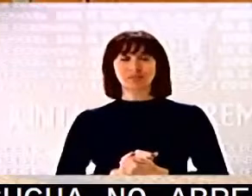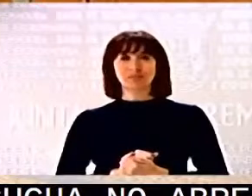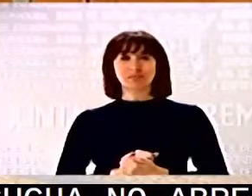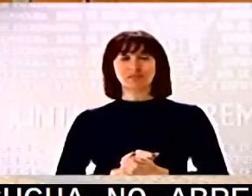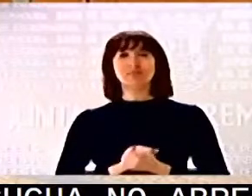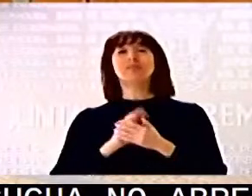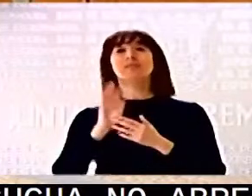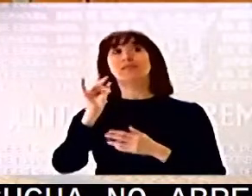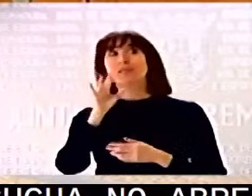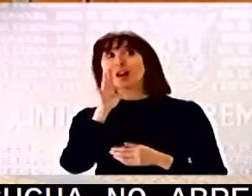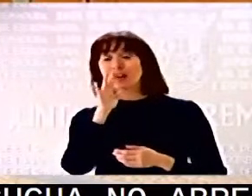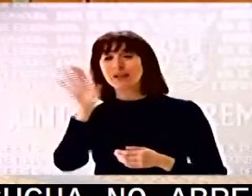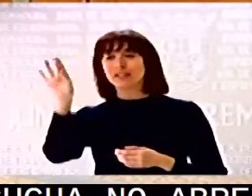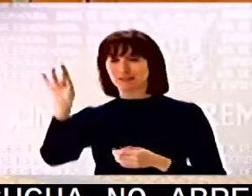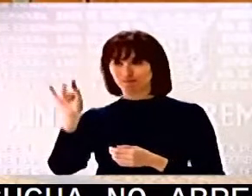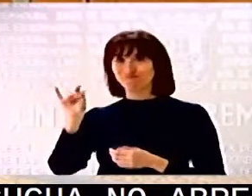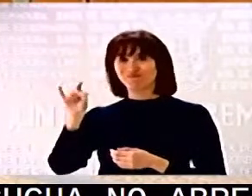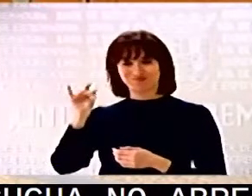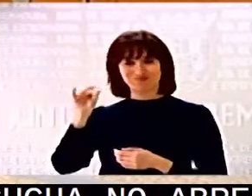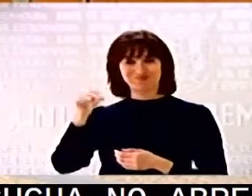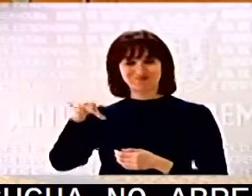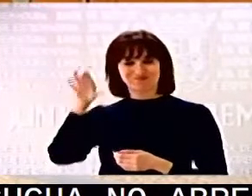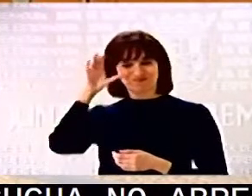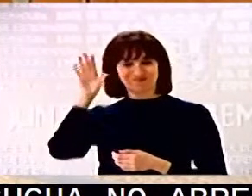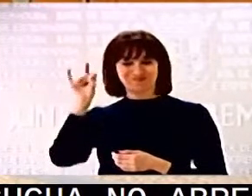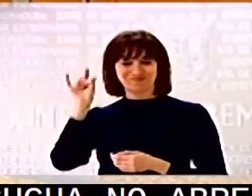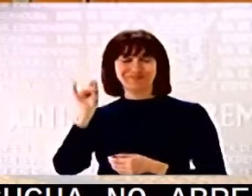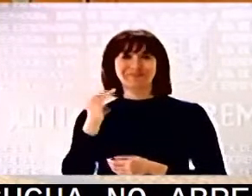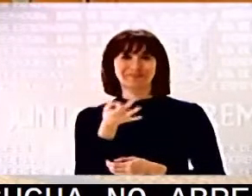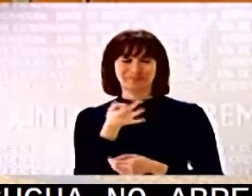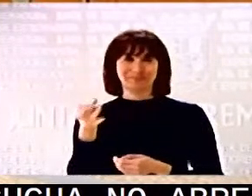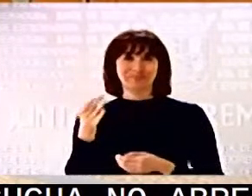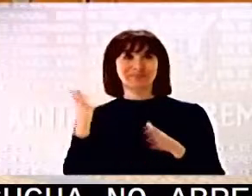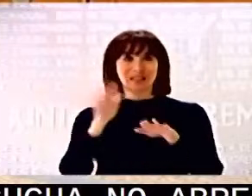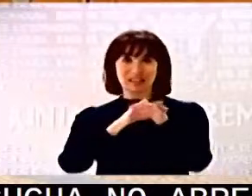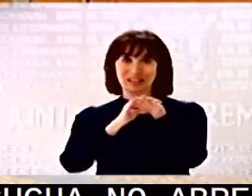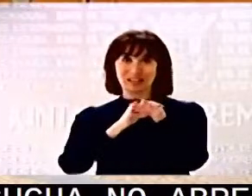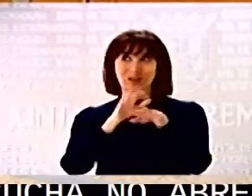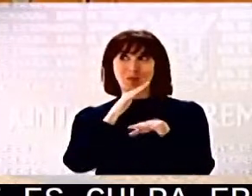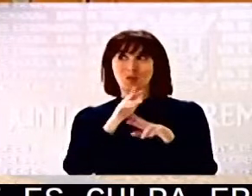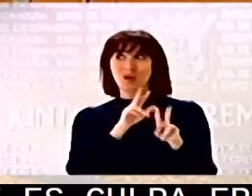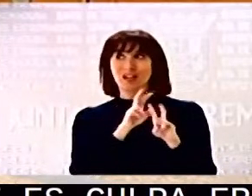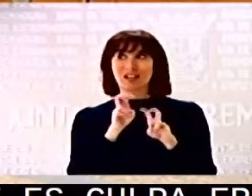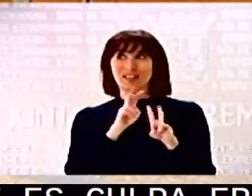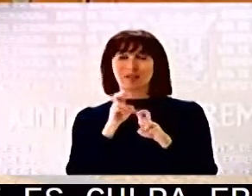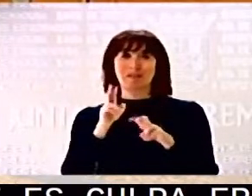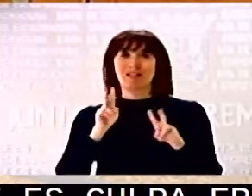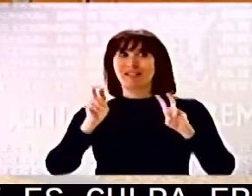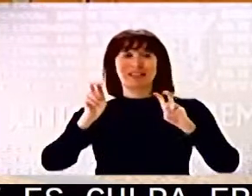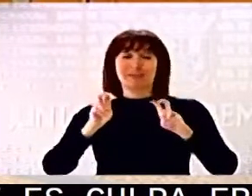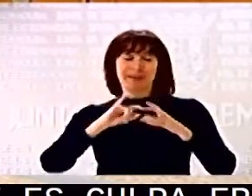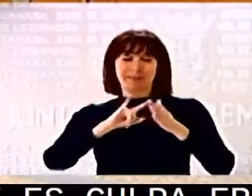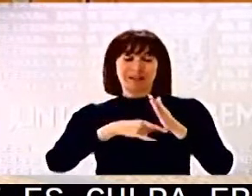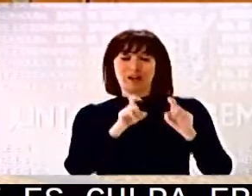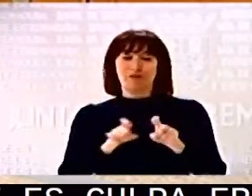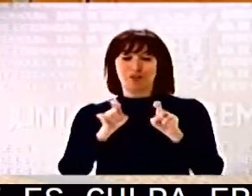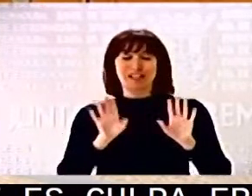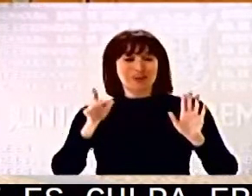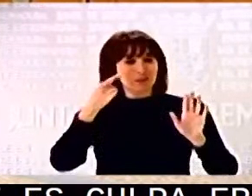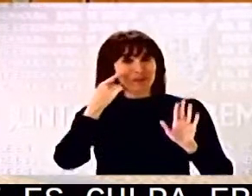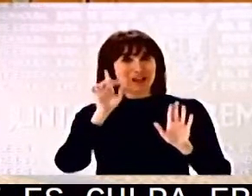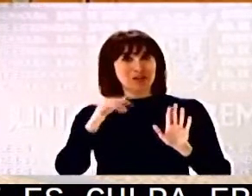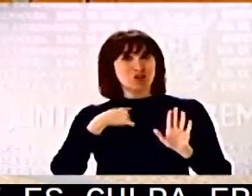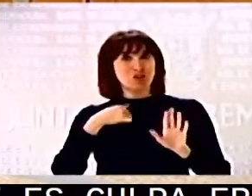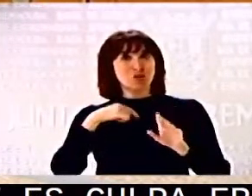Rubén. A ver, ahora. sí. Ahora sí. Disculpad, era algo software por aquí. Yo tenía una